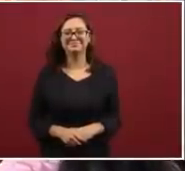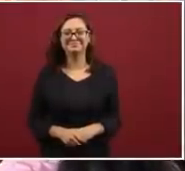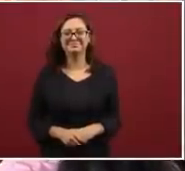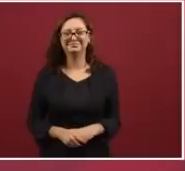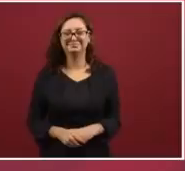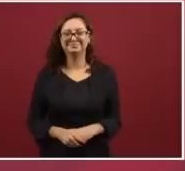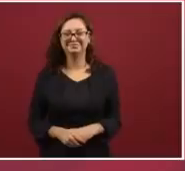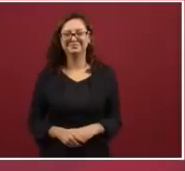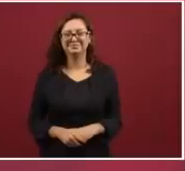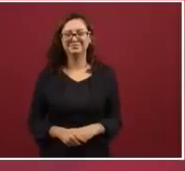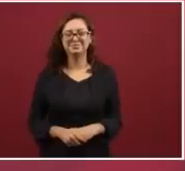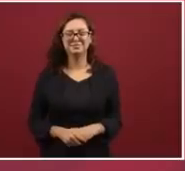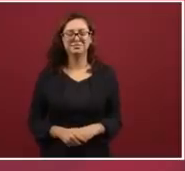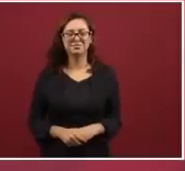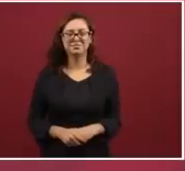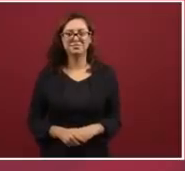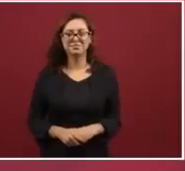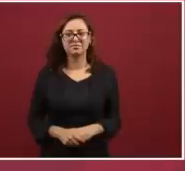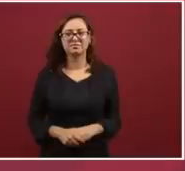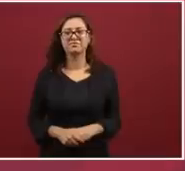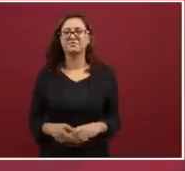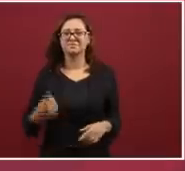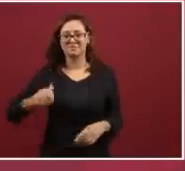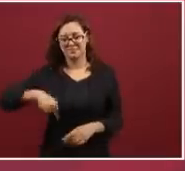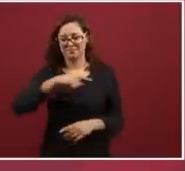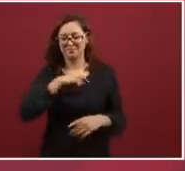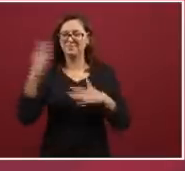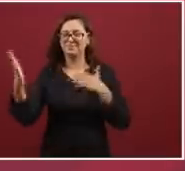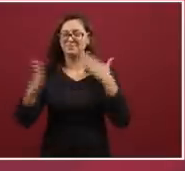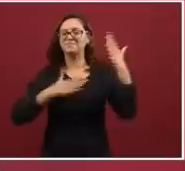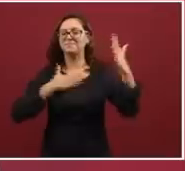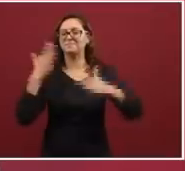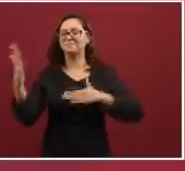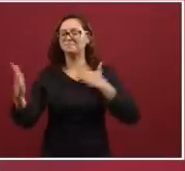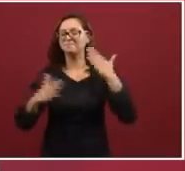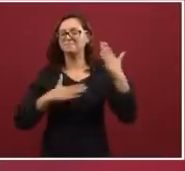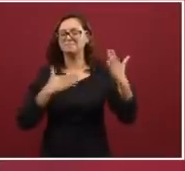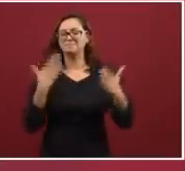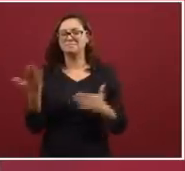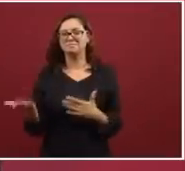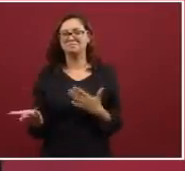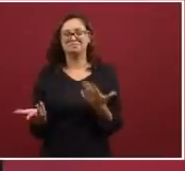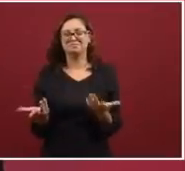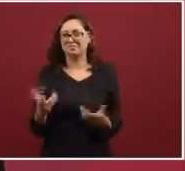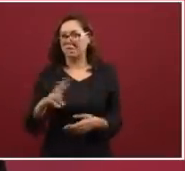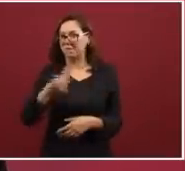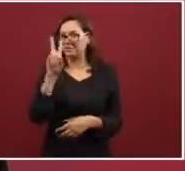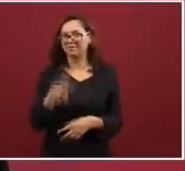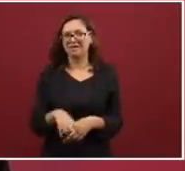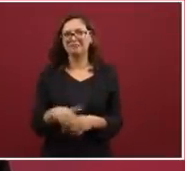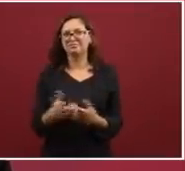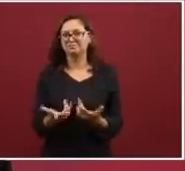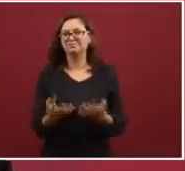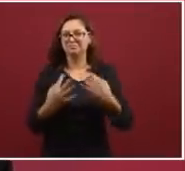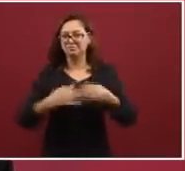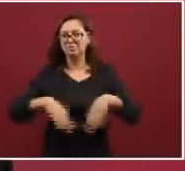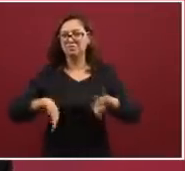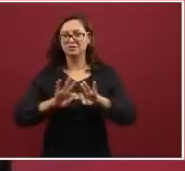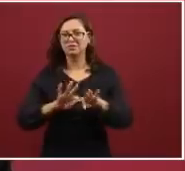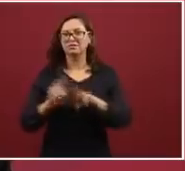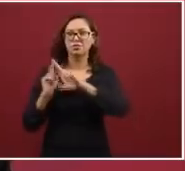vamos a celebrar, porque no es poca cosa, es un